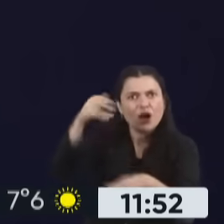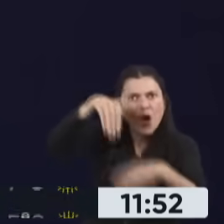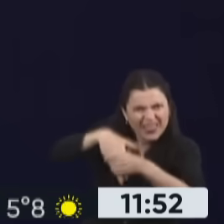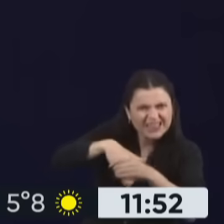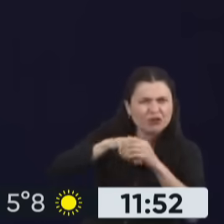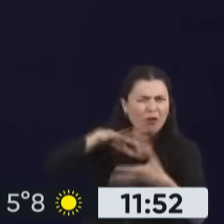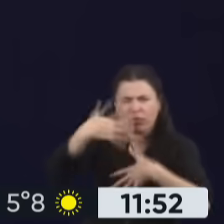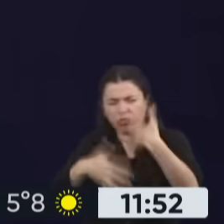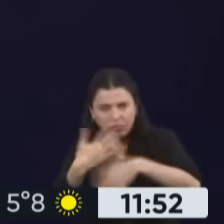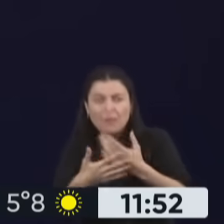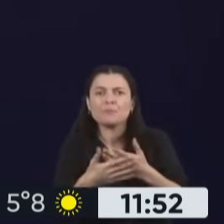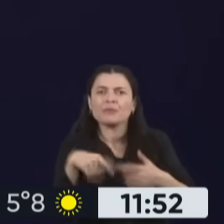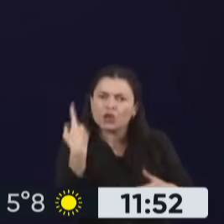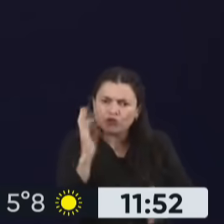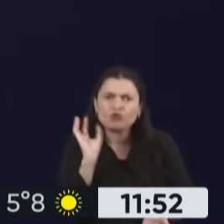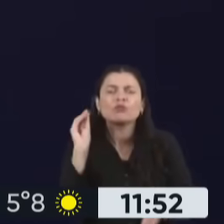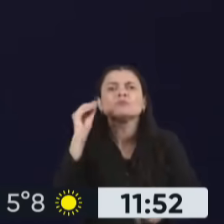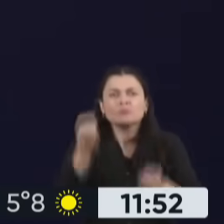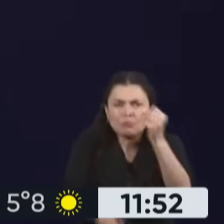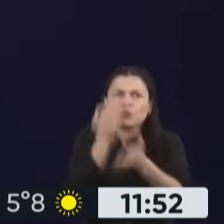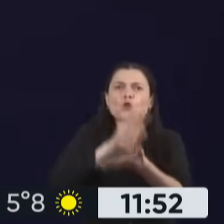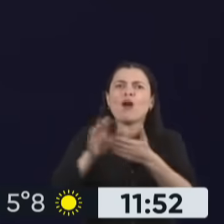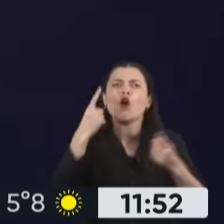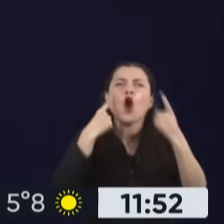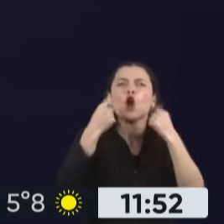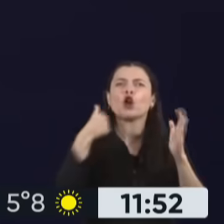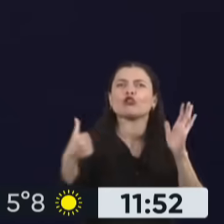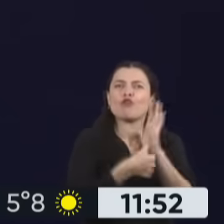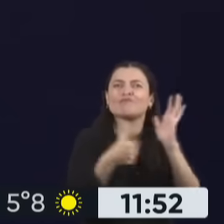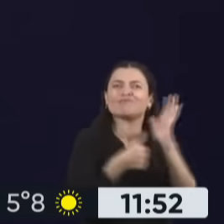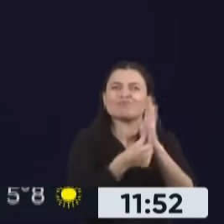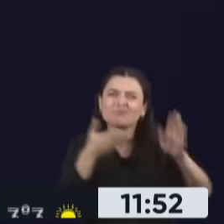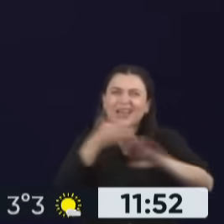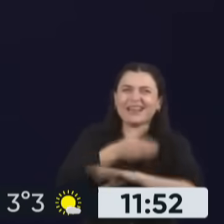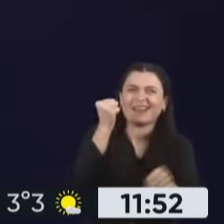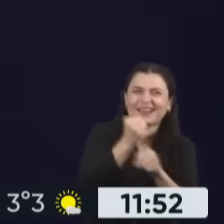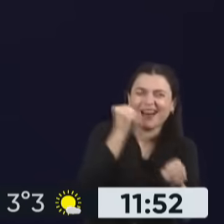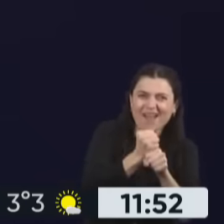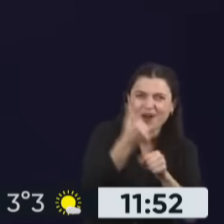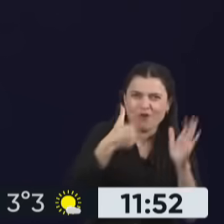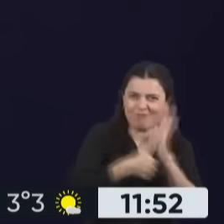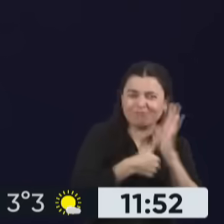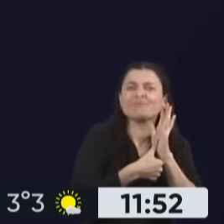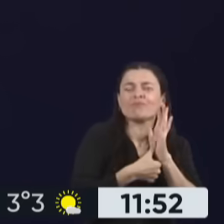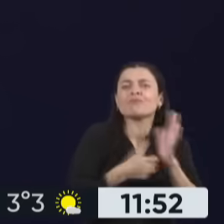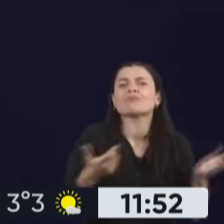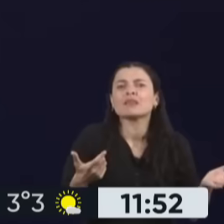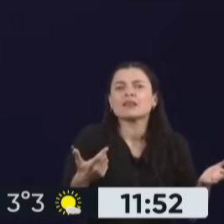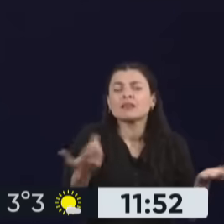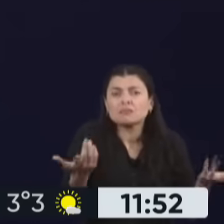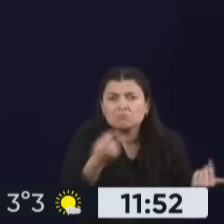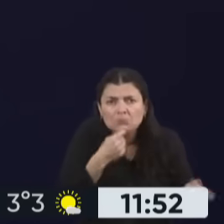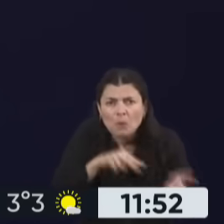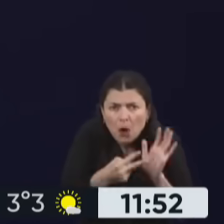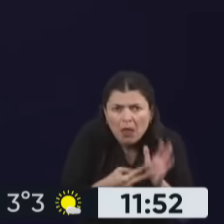precisamente, imagínate qué problema podés tener vos, que venís a trabajar todos los días, en cumplir con el